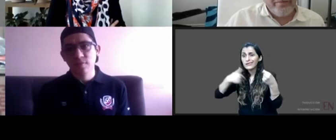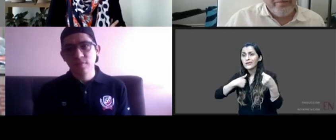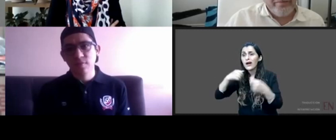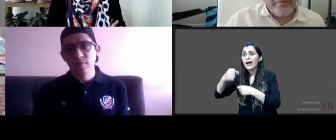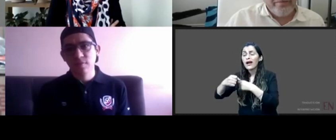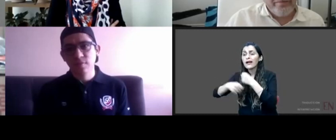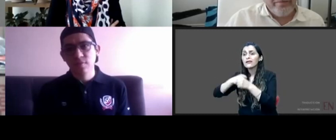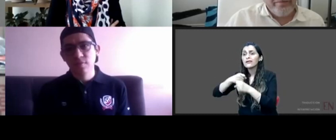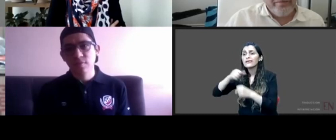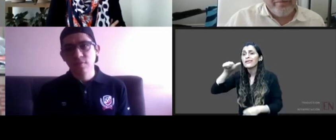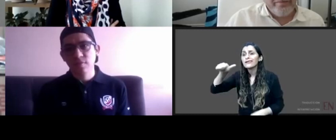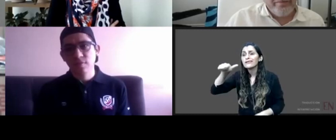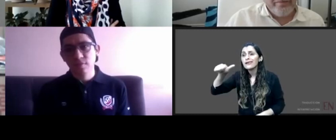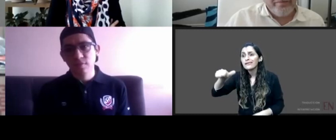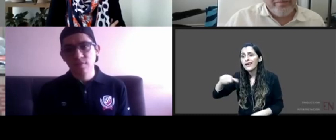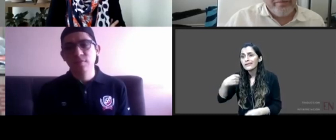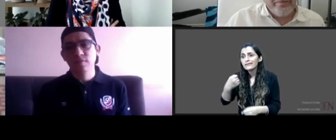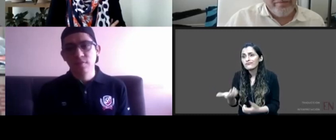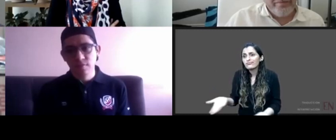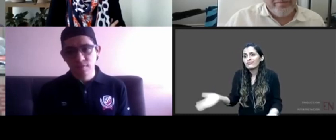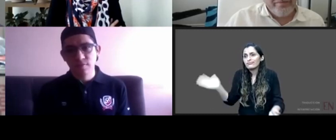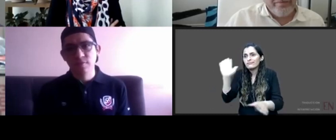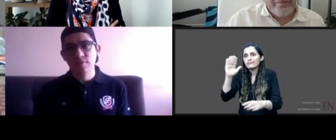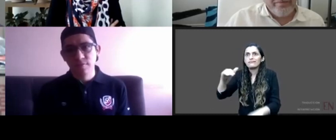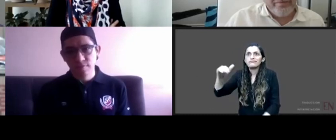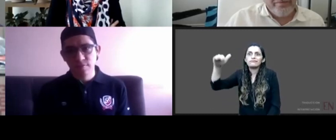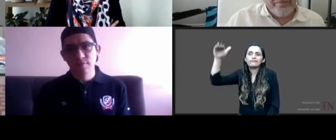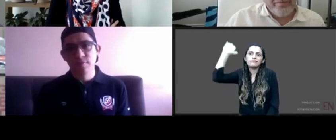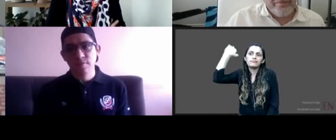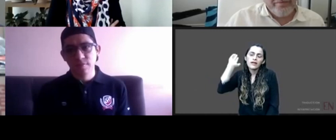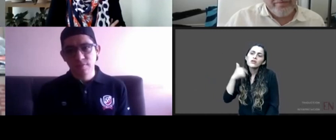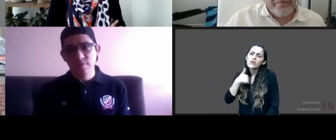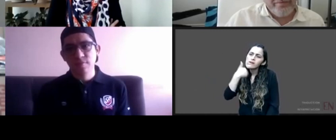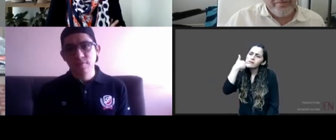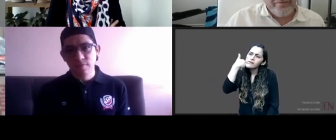Yo siempre quise seguir estudiando, entonces